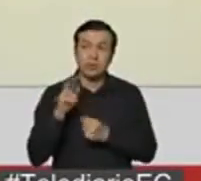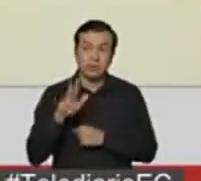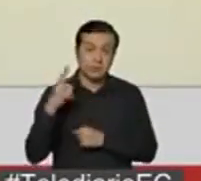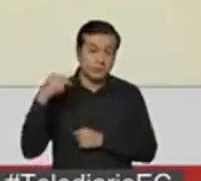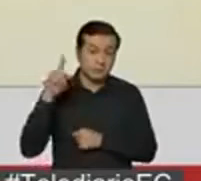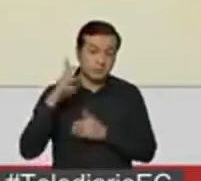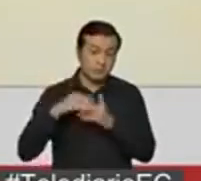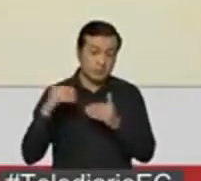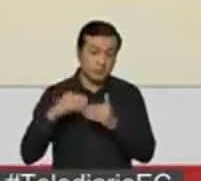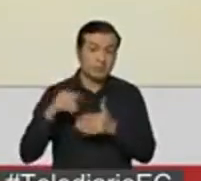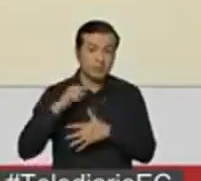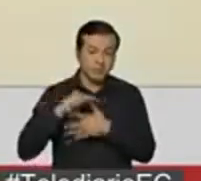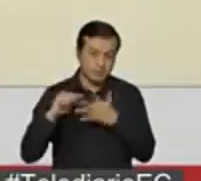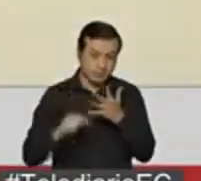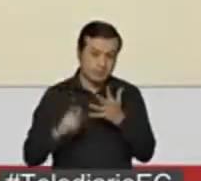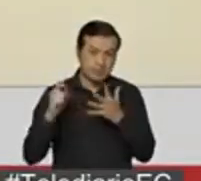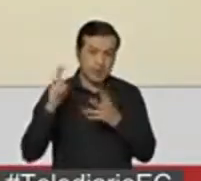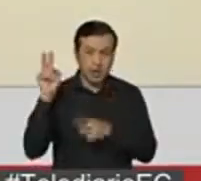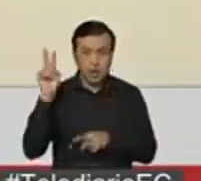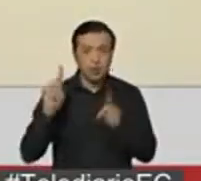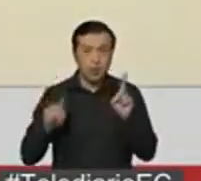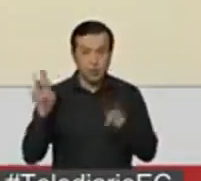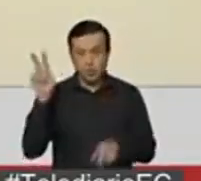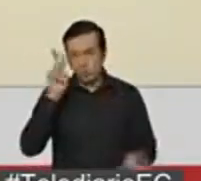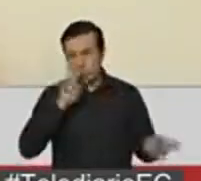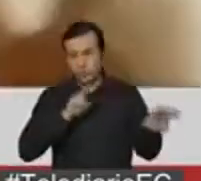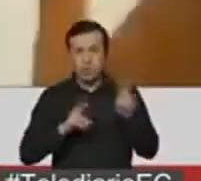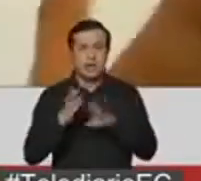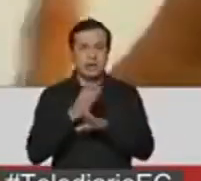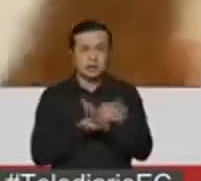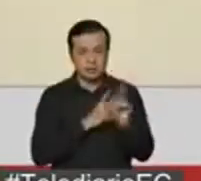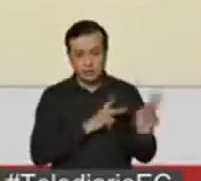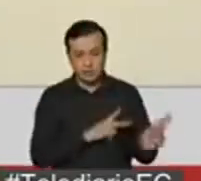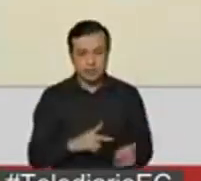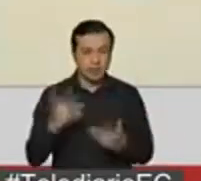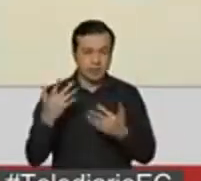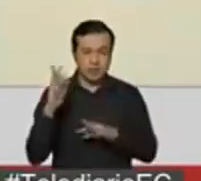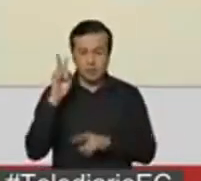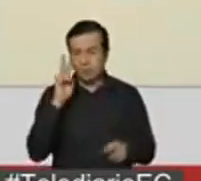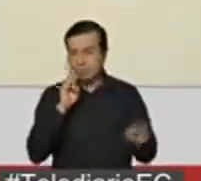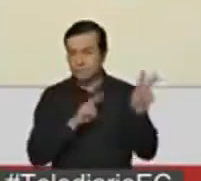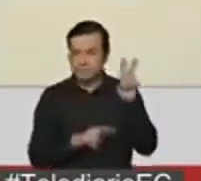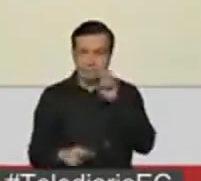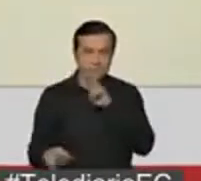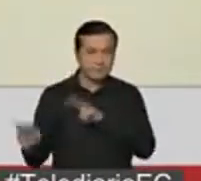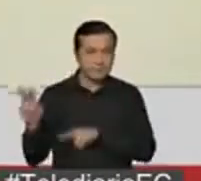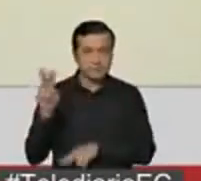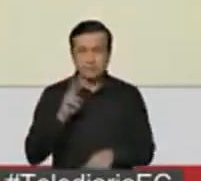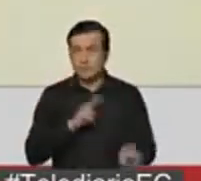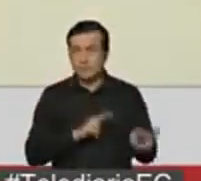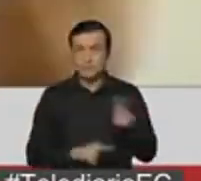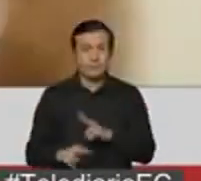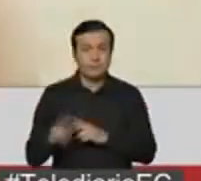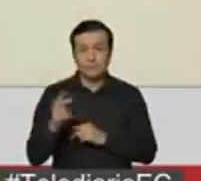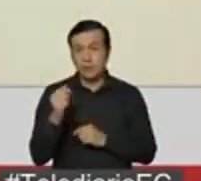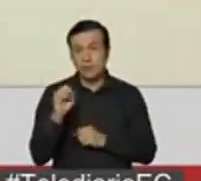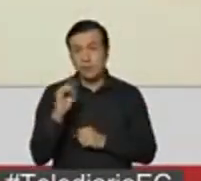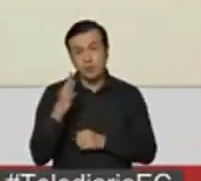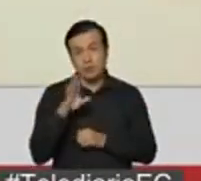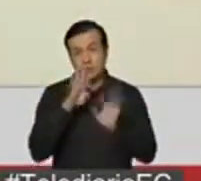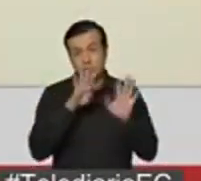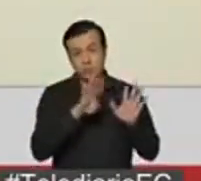millones. Necesitan hacerse ciertos chequeos que ya estaban planificados para este año y que no deja de costar alrededor de